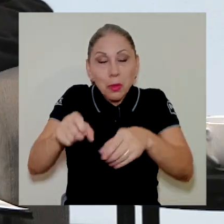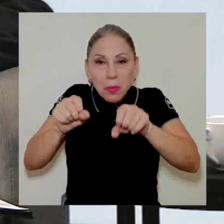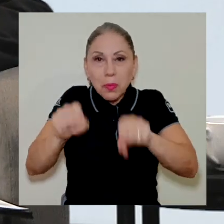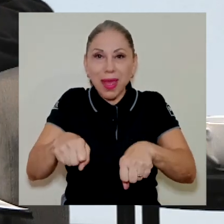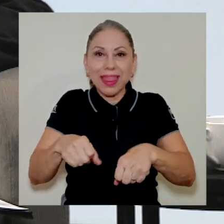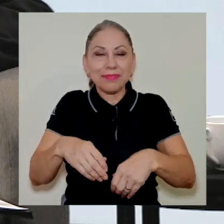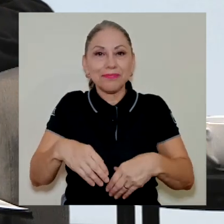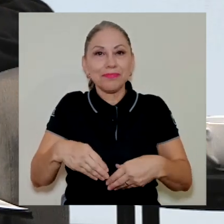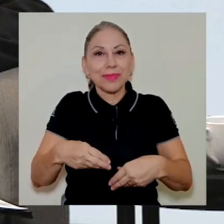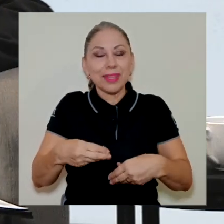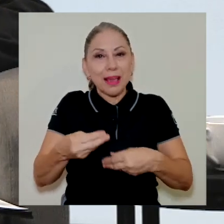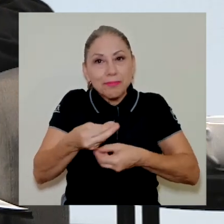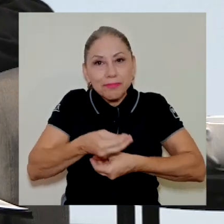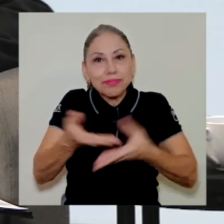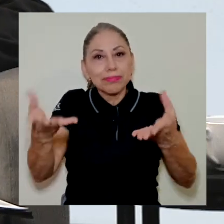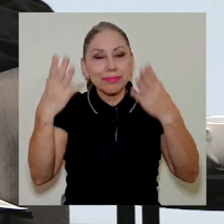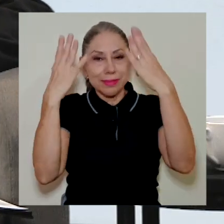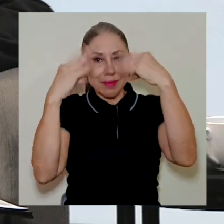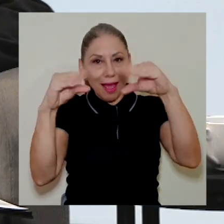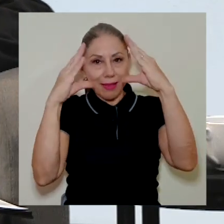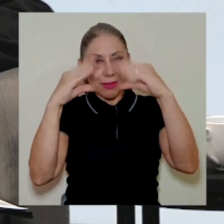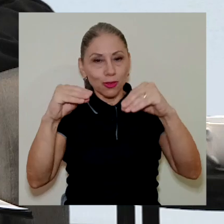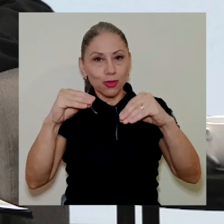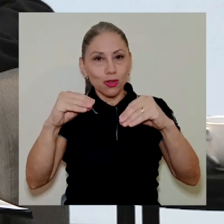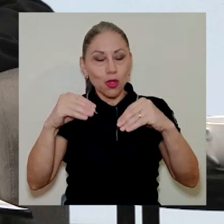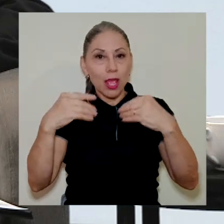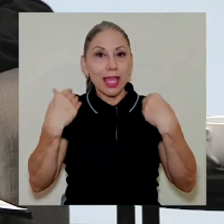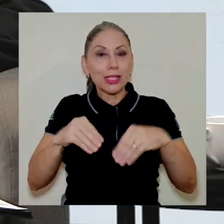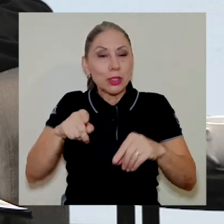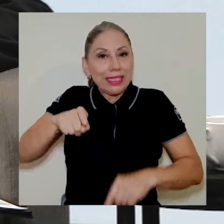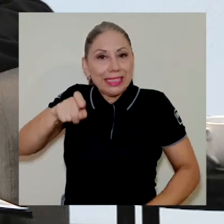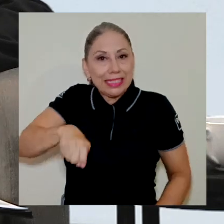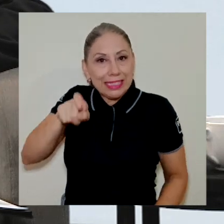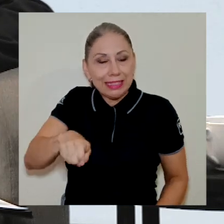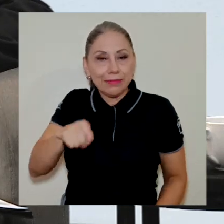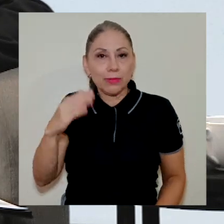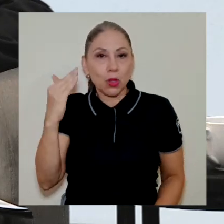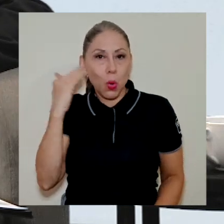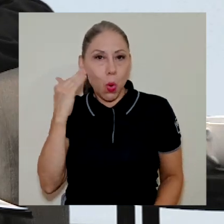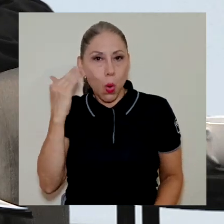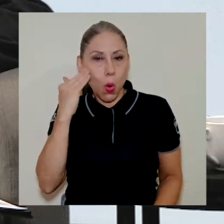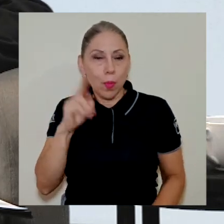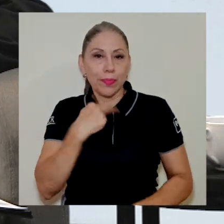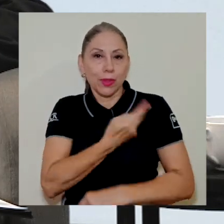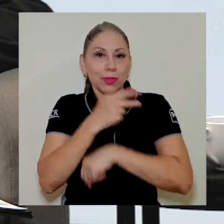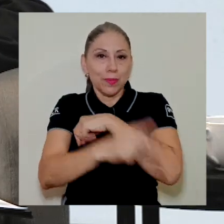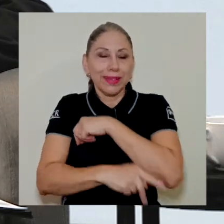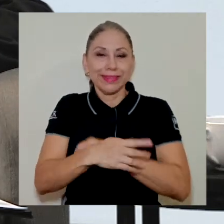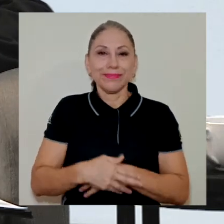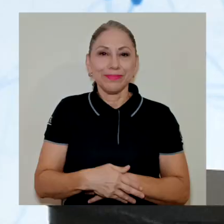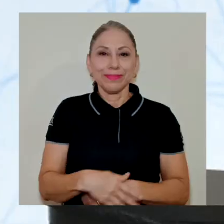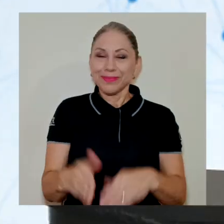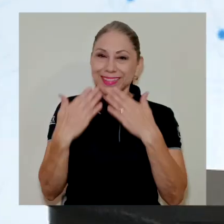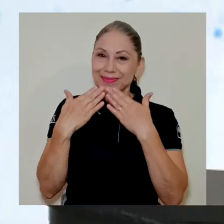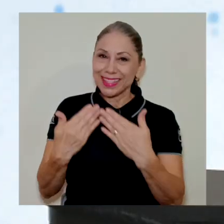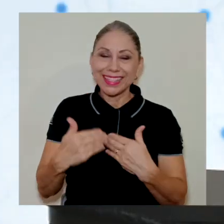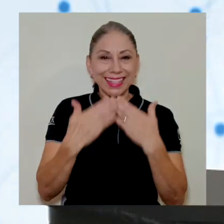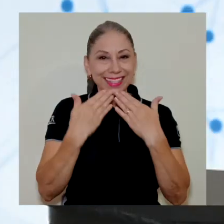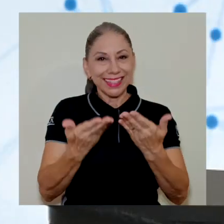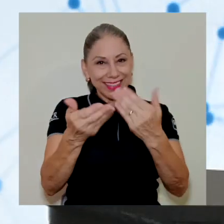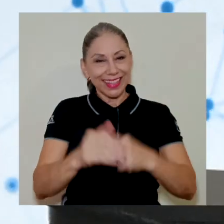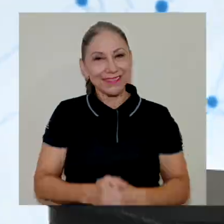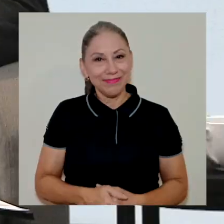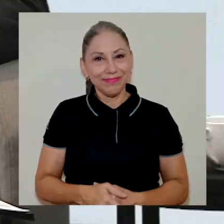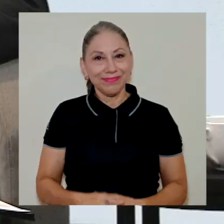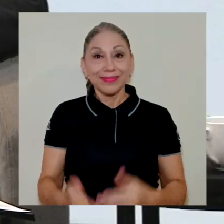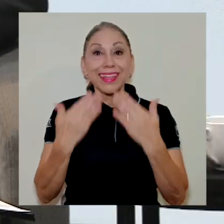puedan generar datos que son imprescindibles conocer en nuestro país. Muchísimas gracias. Gracias a